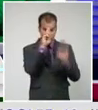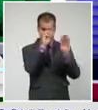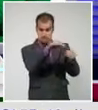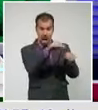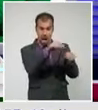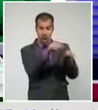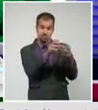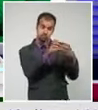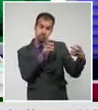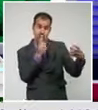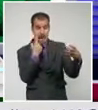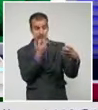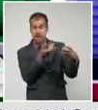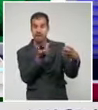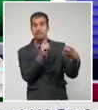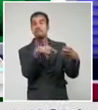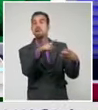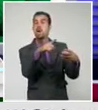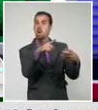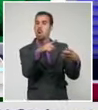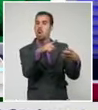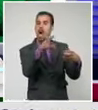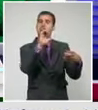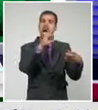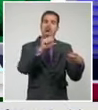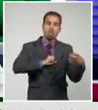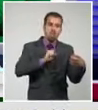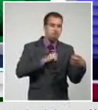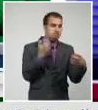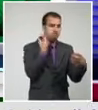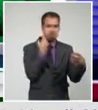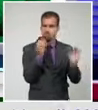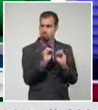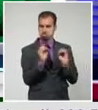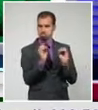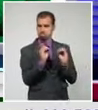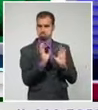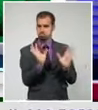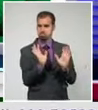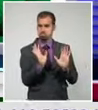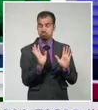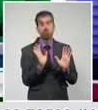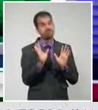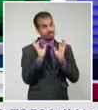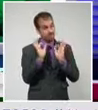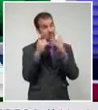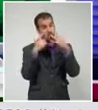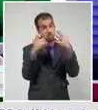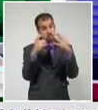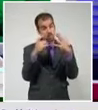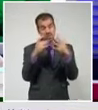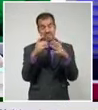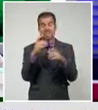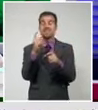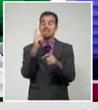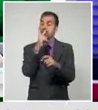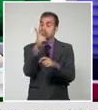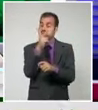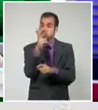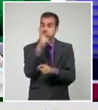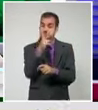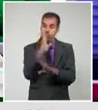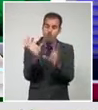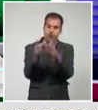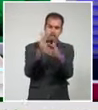el diagnóstico asintomáticos también. Eso es lo importante de dirigir el trabajo hacia los grupos fundamentales